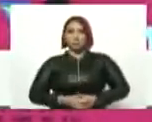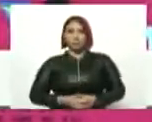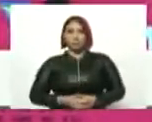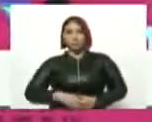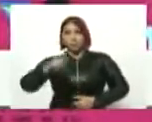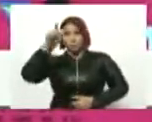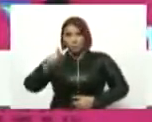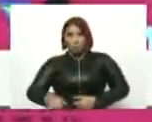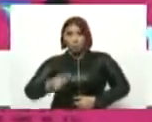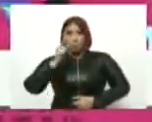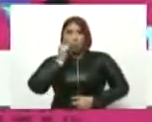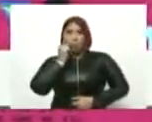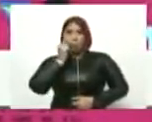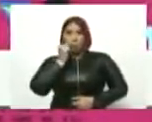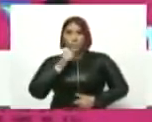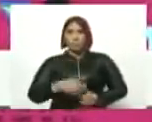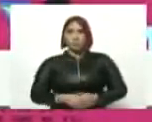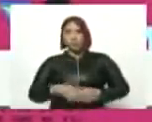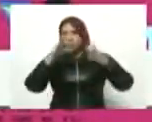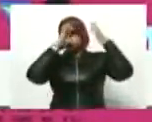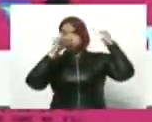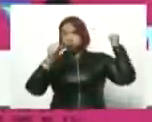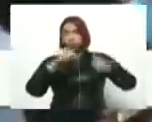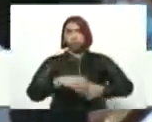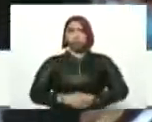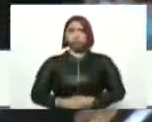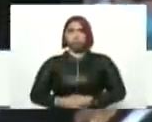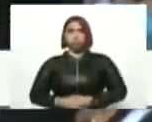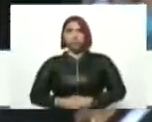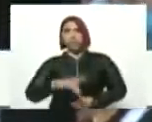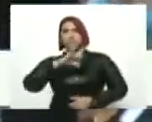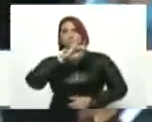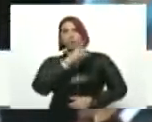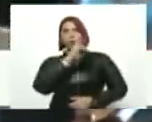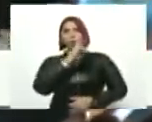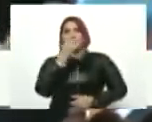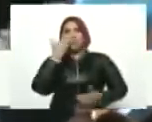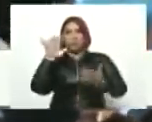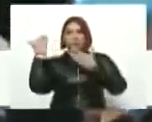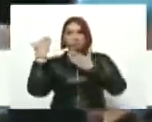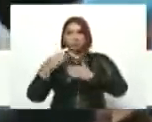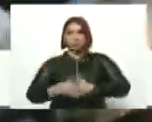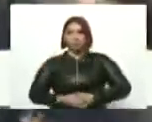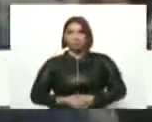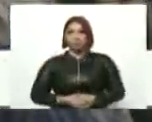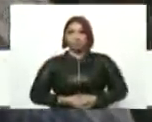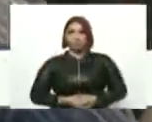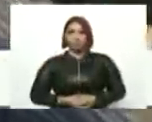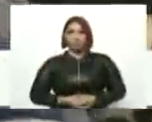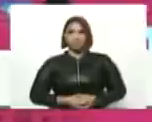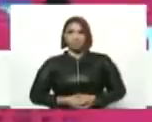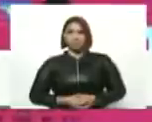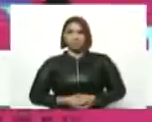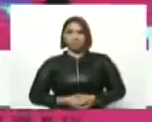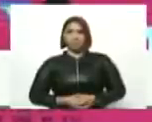Sebastián Rodrigo Michel Hochman, embajador del Estado Plurinacional de Bolivia, aquí presente. Excelentísimo